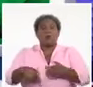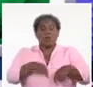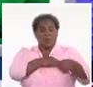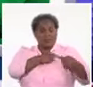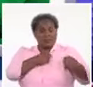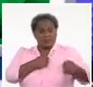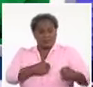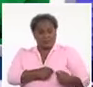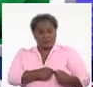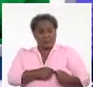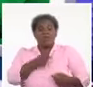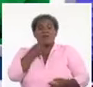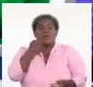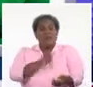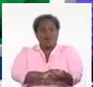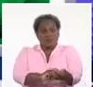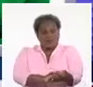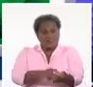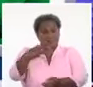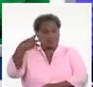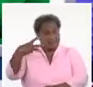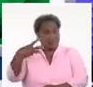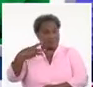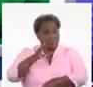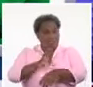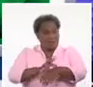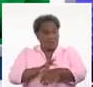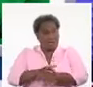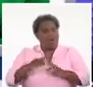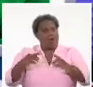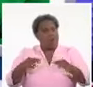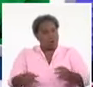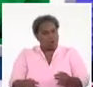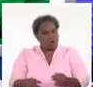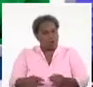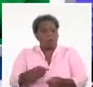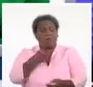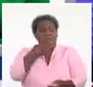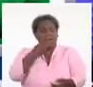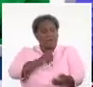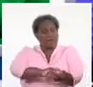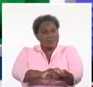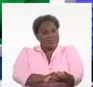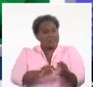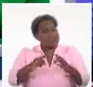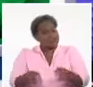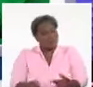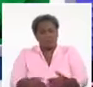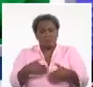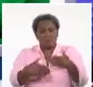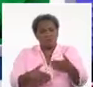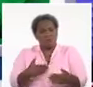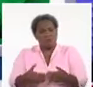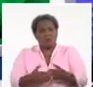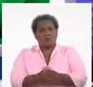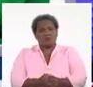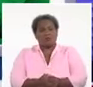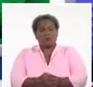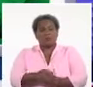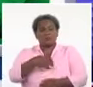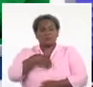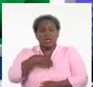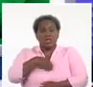y diabetes mellitus. Se vuelve a repetir la diabetes mellitus. Síntomas inicial, tos y